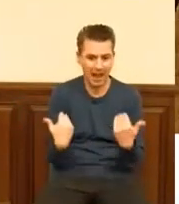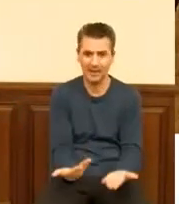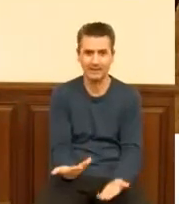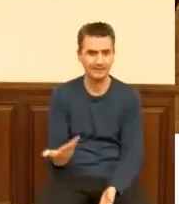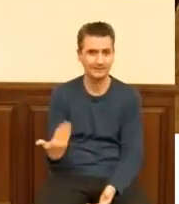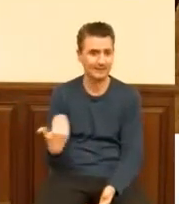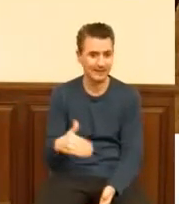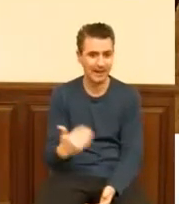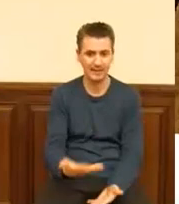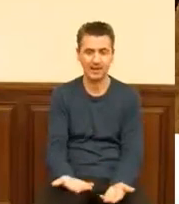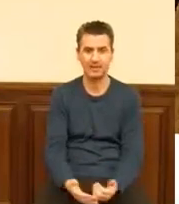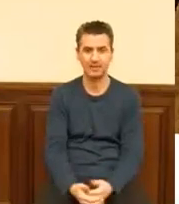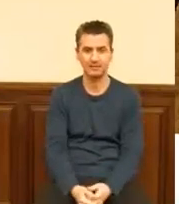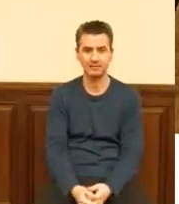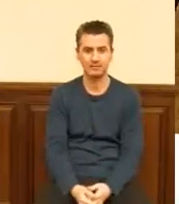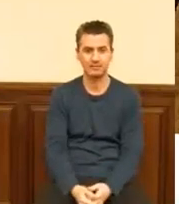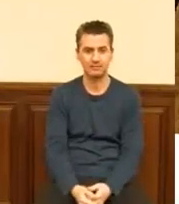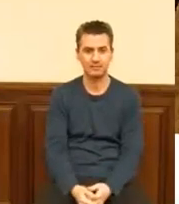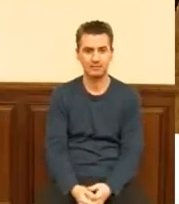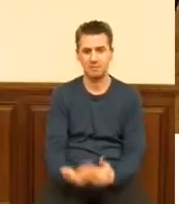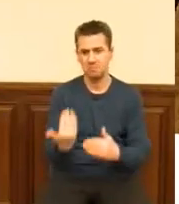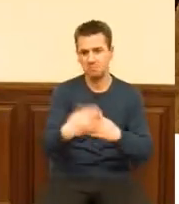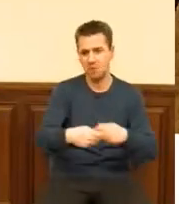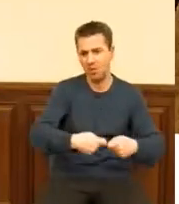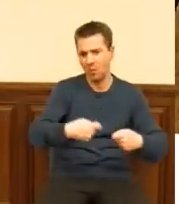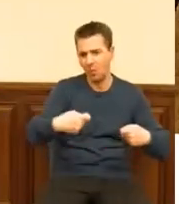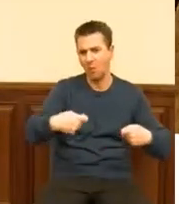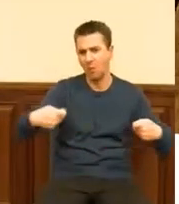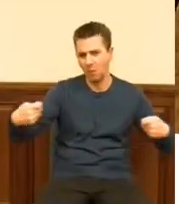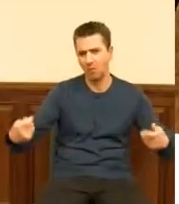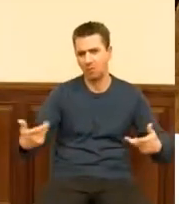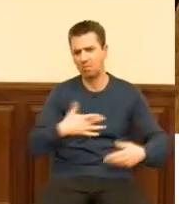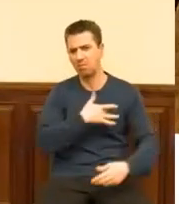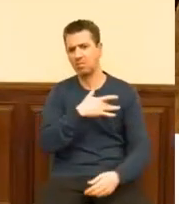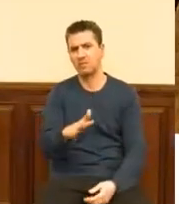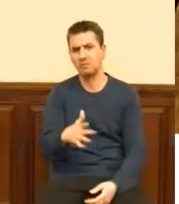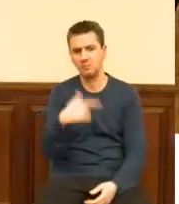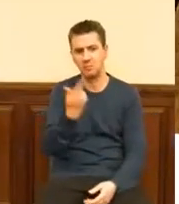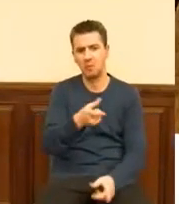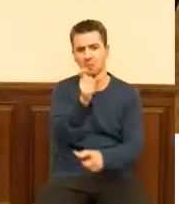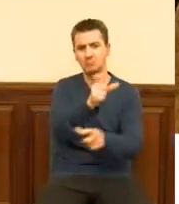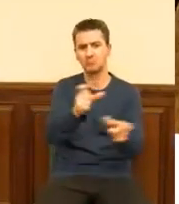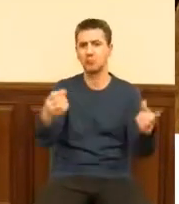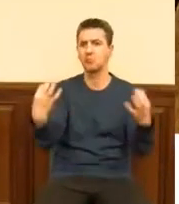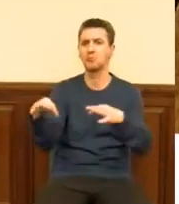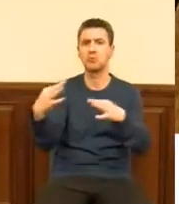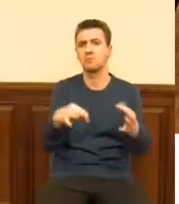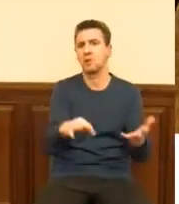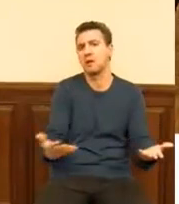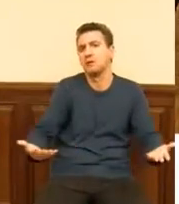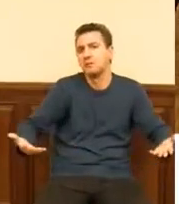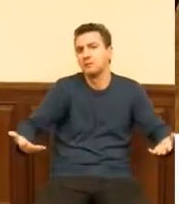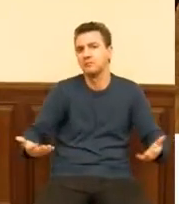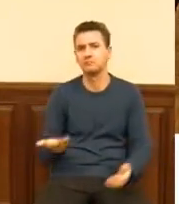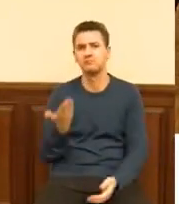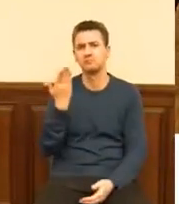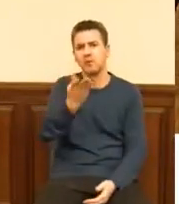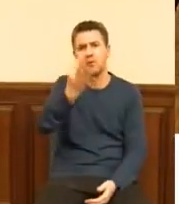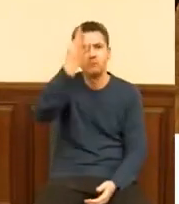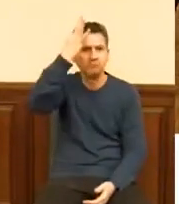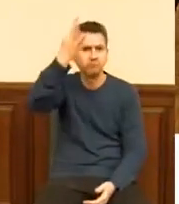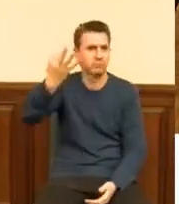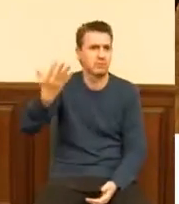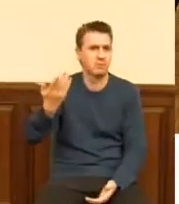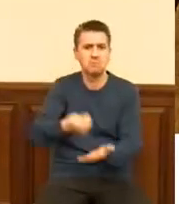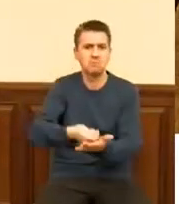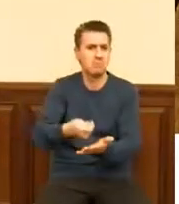por qué a esta gente se le da tanto plazo y a otros, al vecino de a pie, se le requiere que